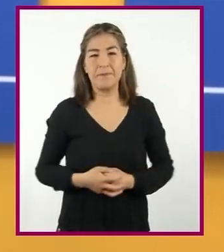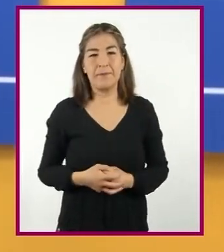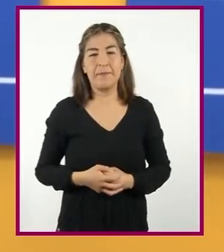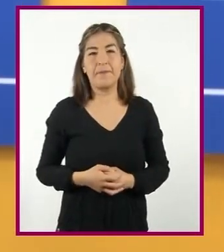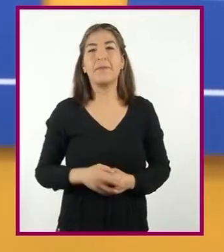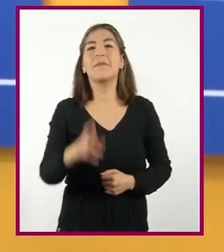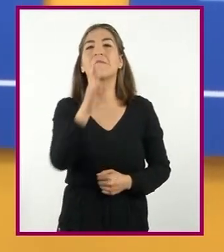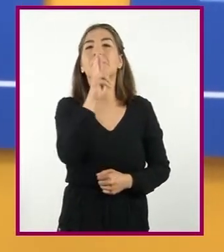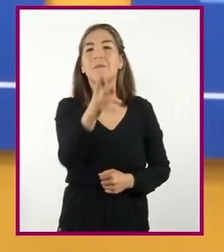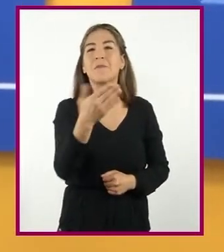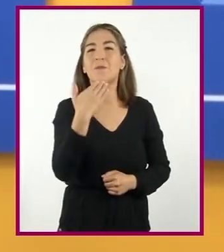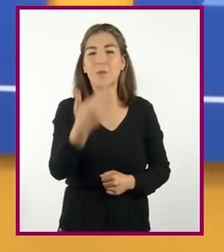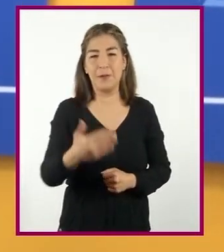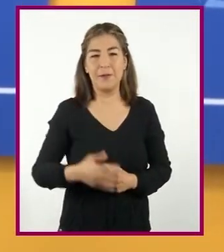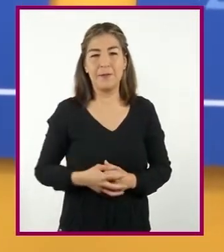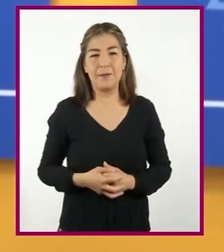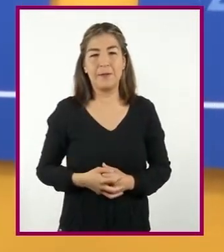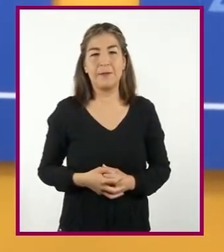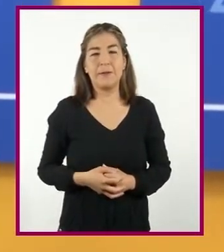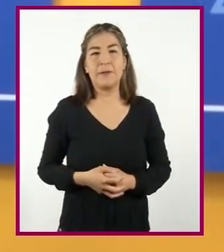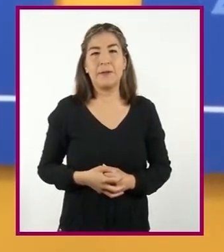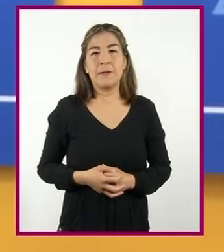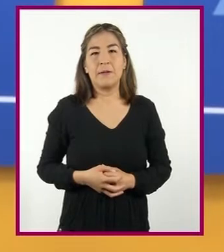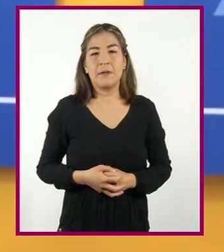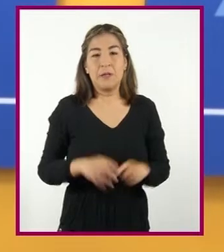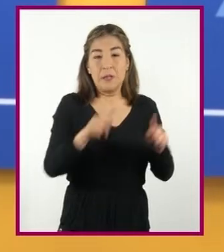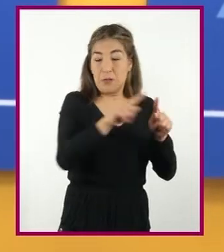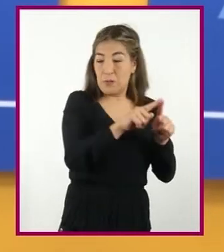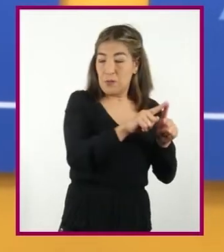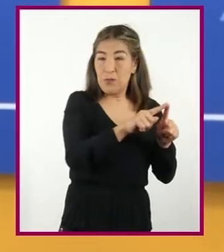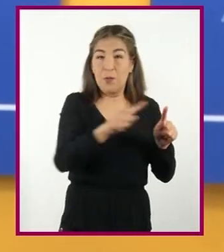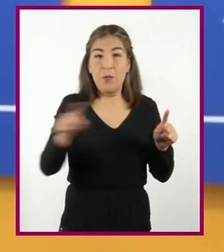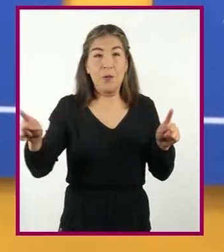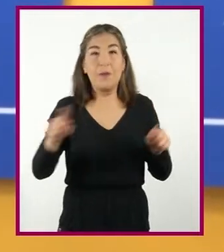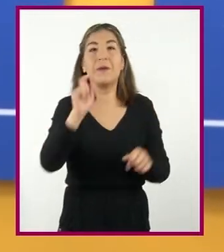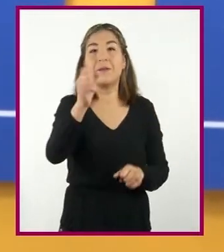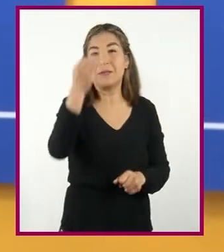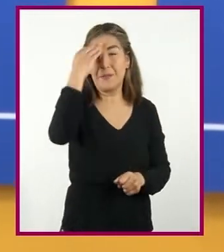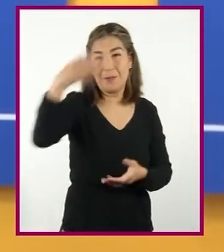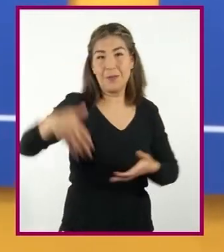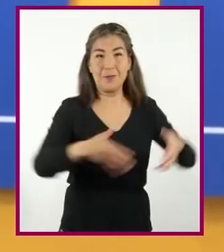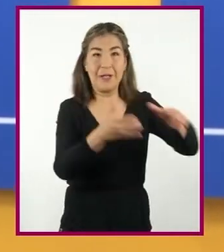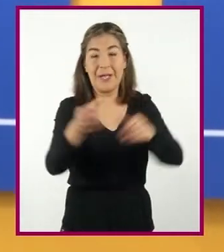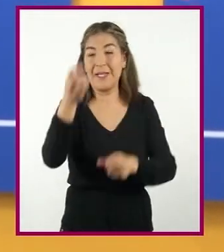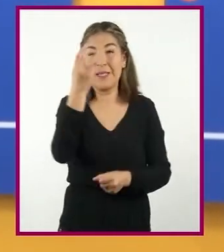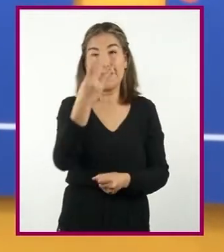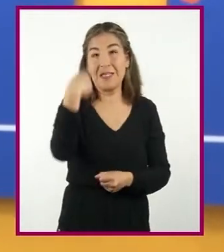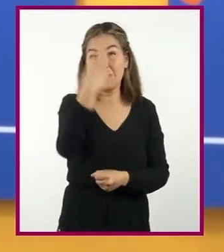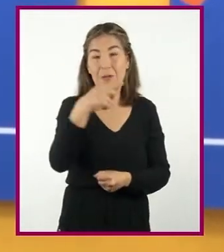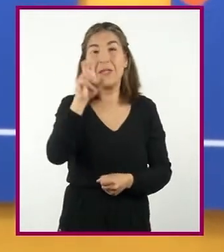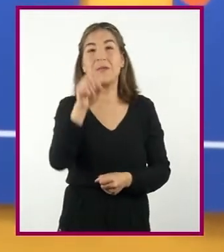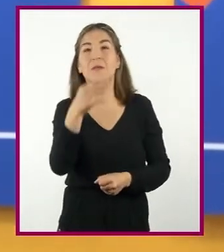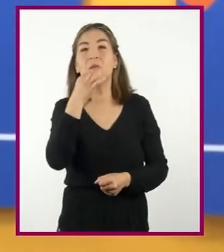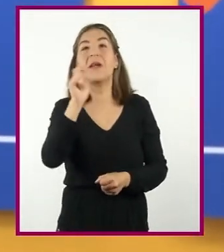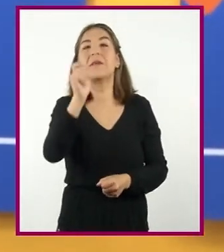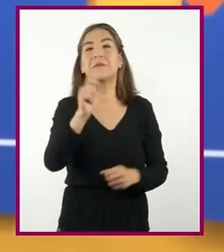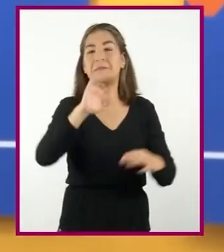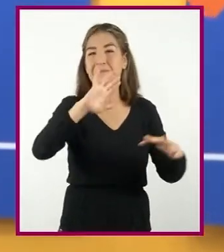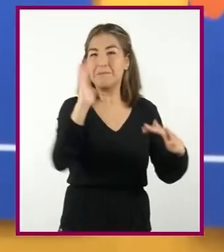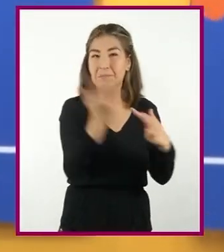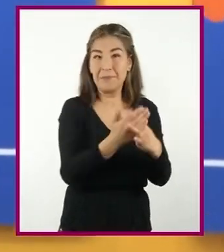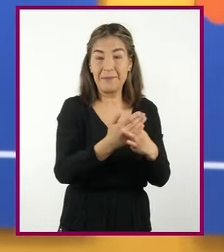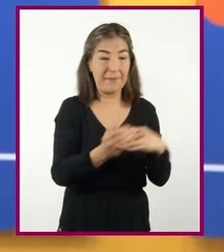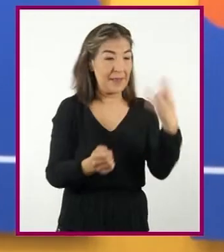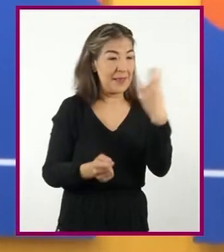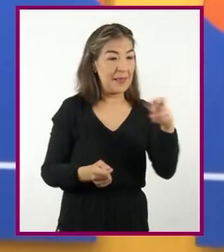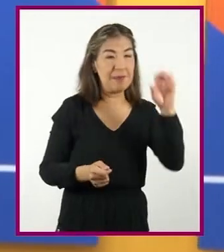respuesta correcta, es decir, la distancia recorrida en 3 horas y 30 minutos está a la mitad, entre